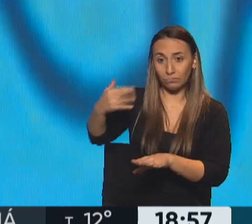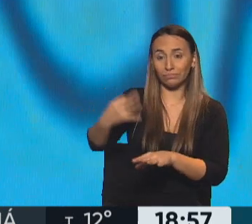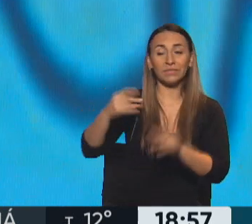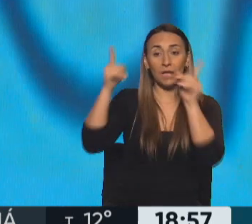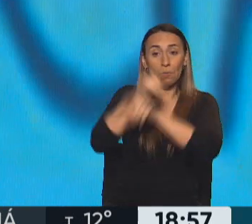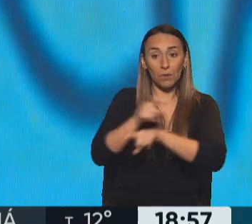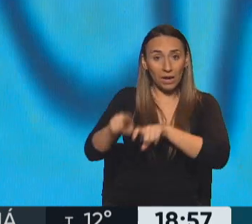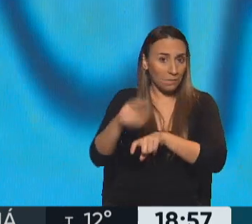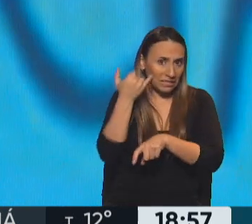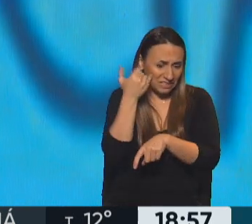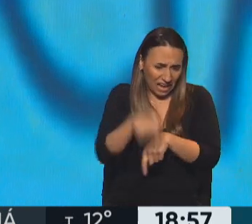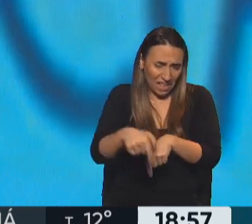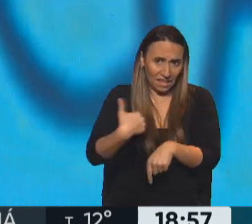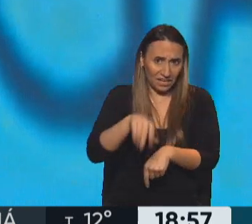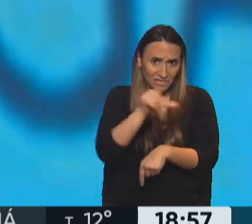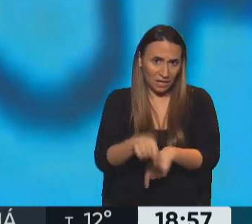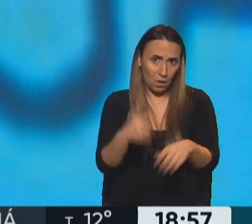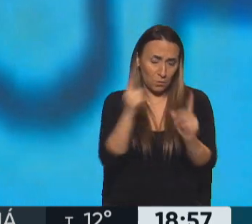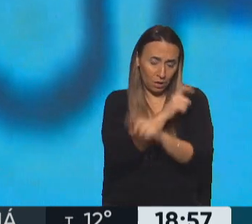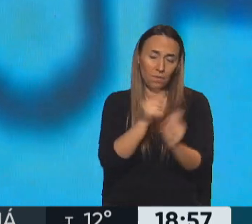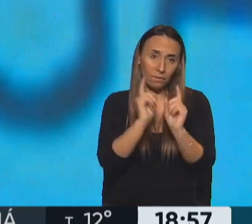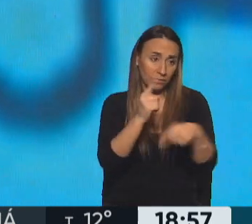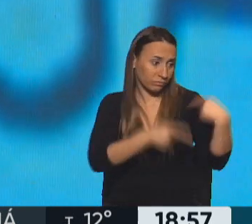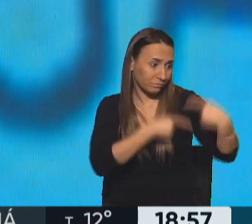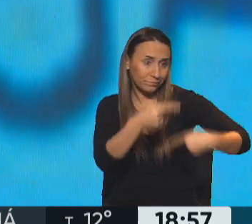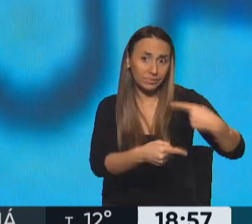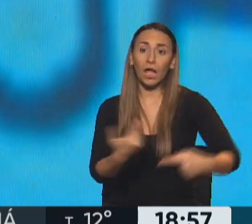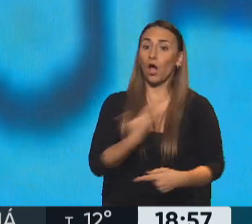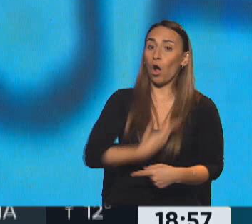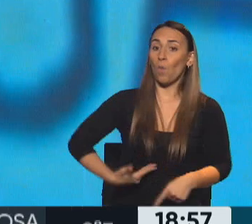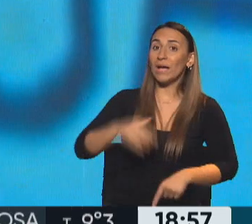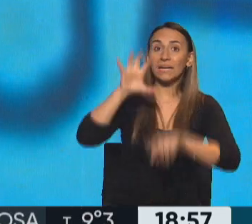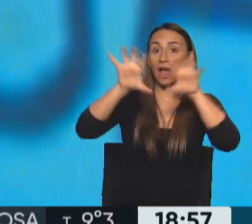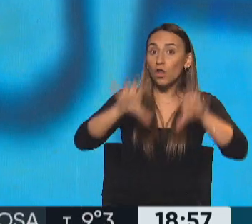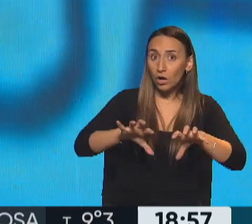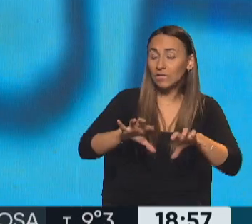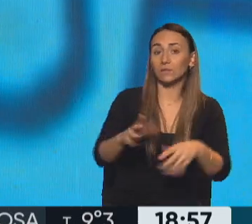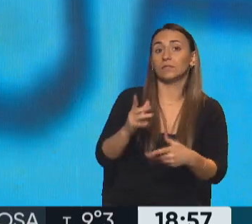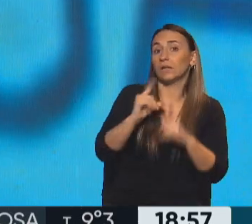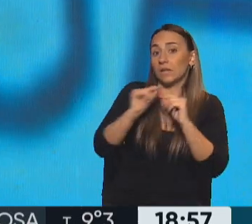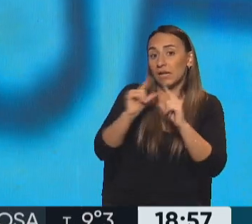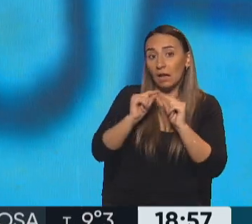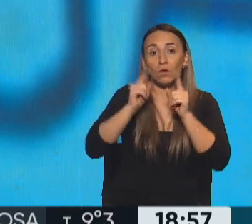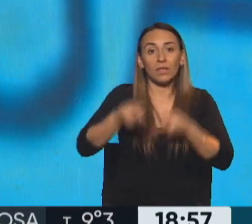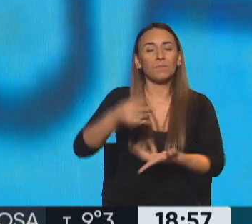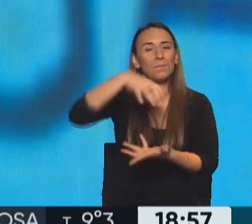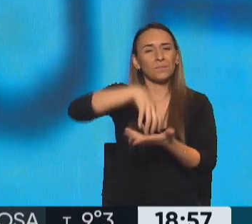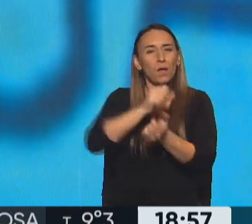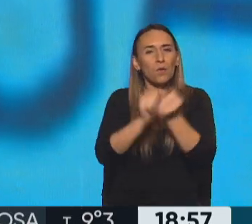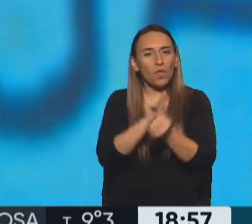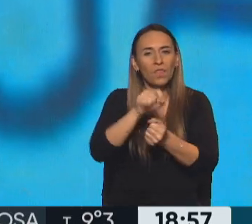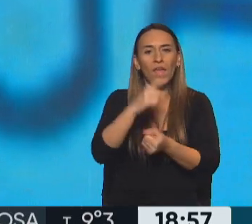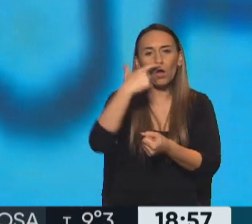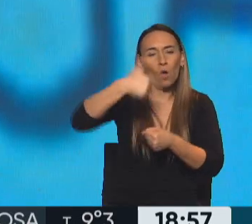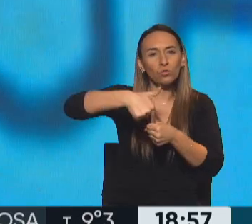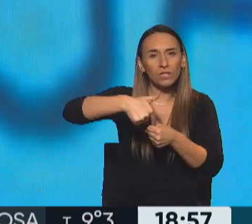en la Argentina, demandando tanto por parte de los gobernadores, sí, pero también de las cámaras de combustibles, una, sí, respuesta por